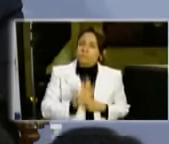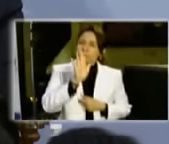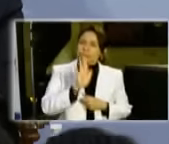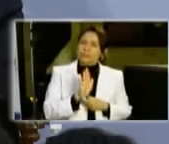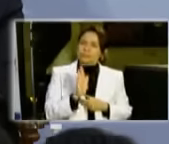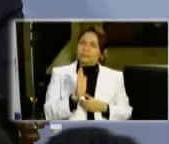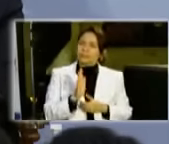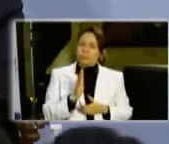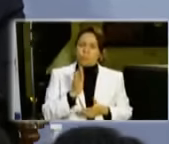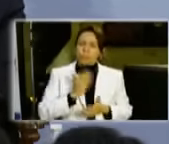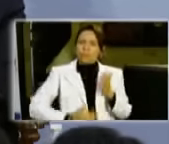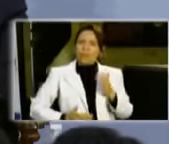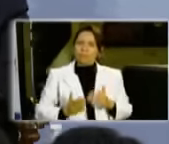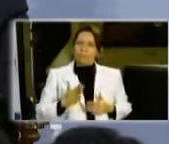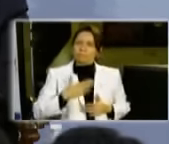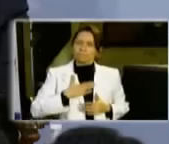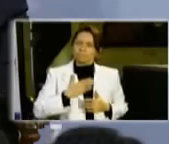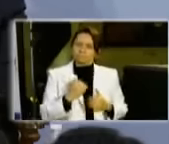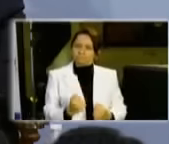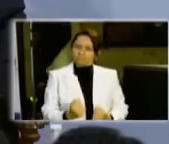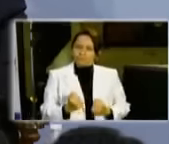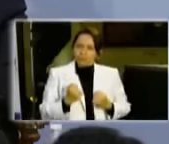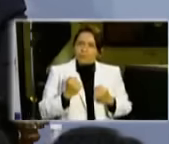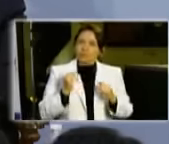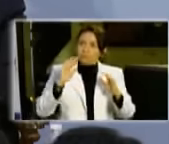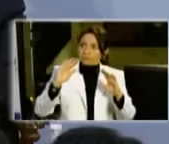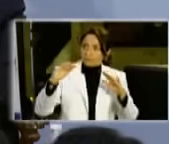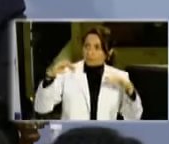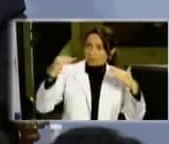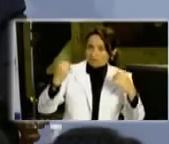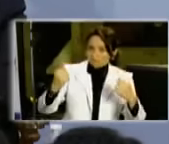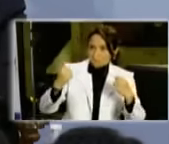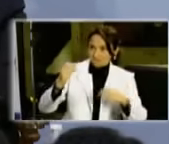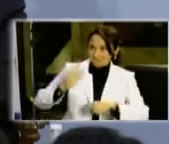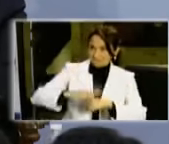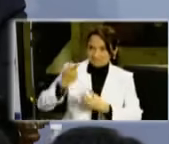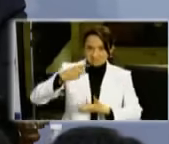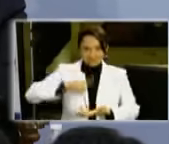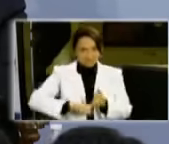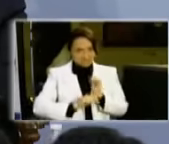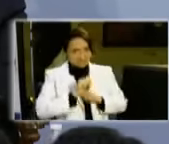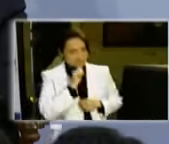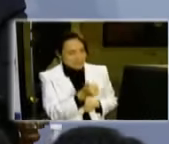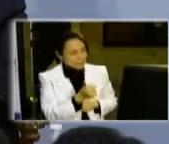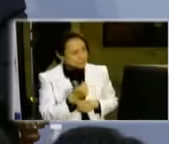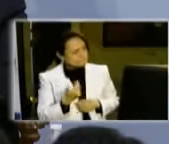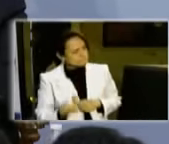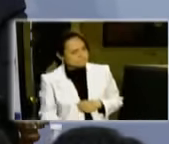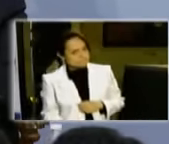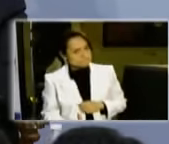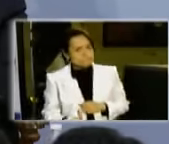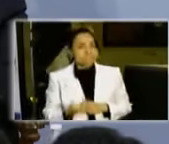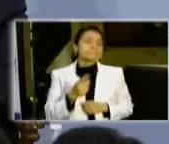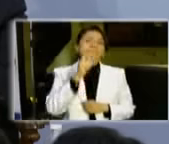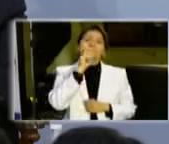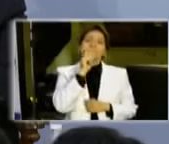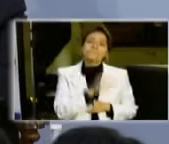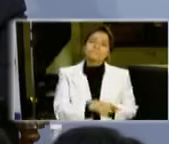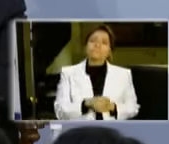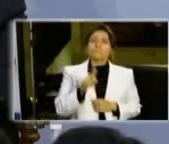su política exterior teniendo propiamente una política exterior común. La otra excepción es el Consejo de Seguridad de Naciones